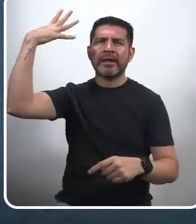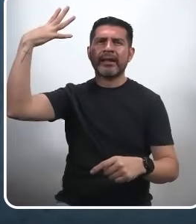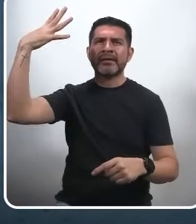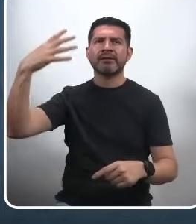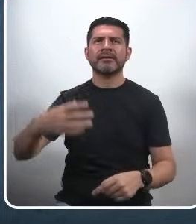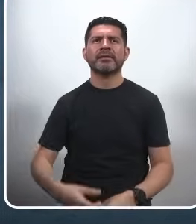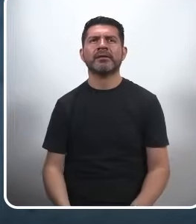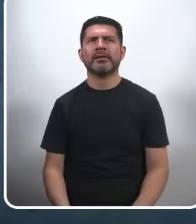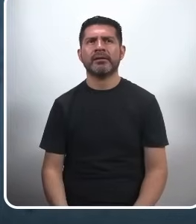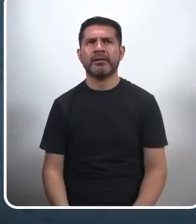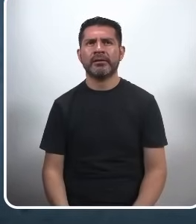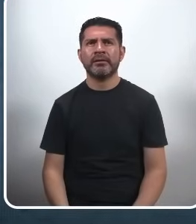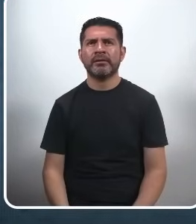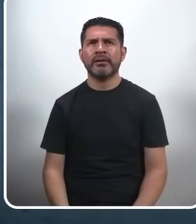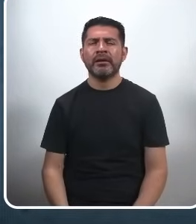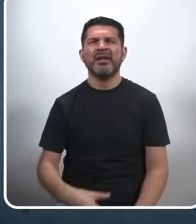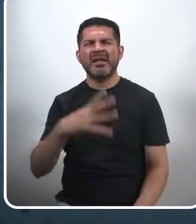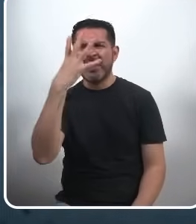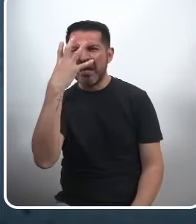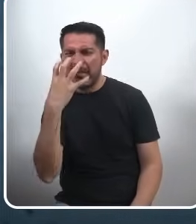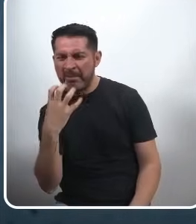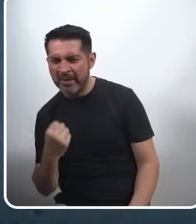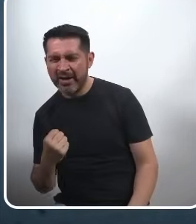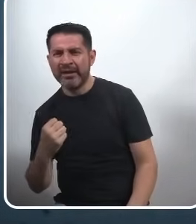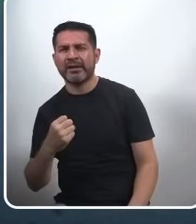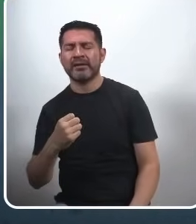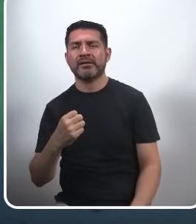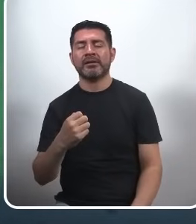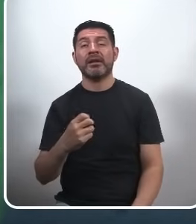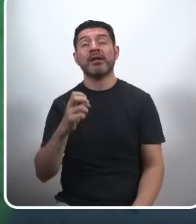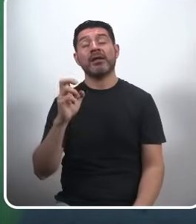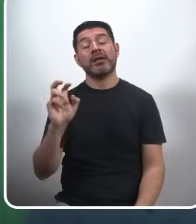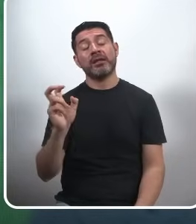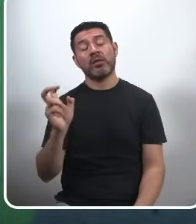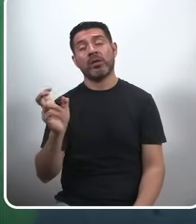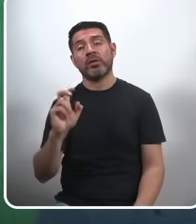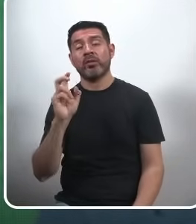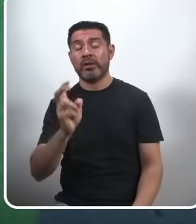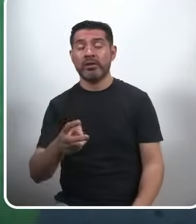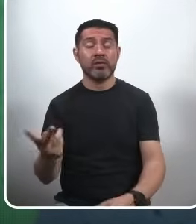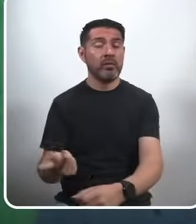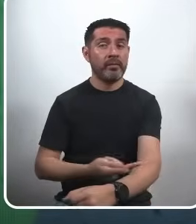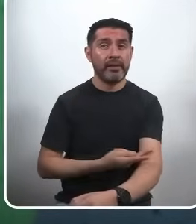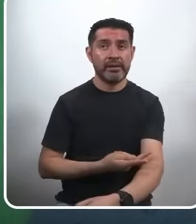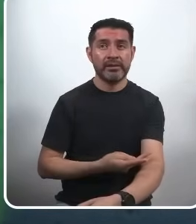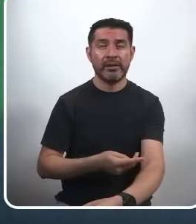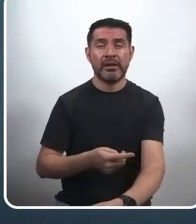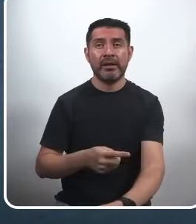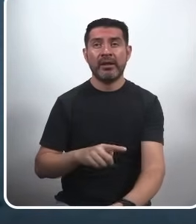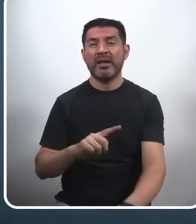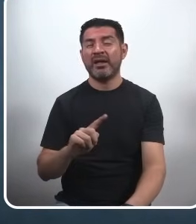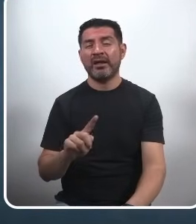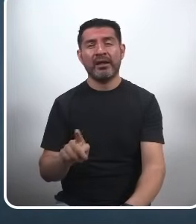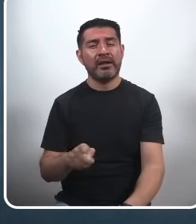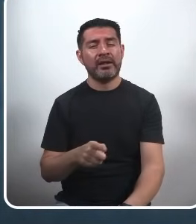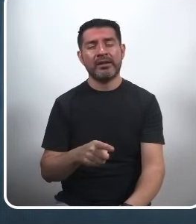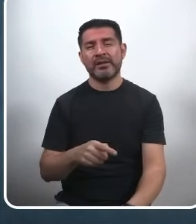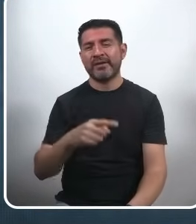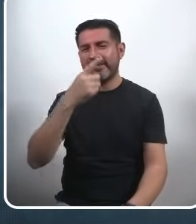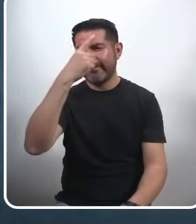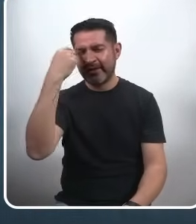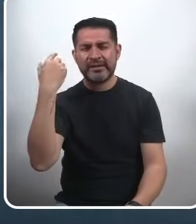Y cuando te amargas, eres vulnerable a la inmoralidad. Cuando te desconectas de la